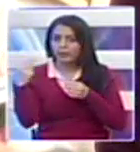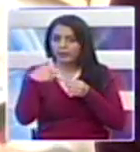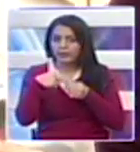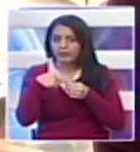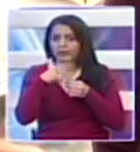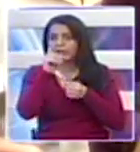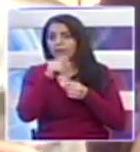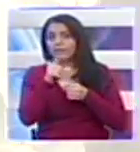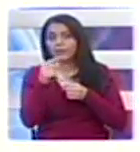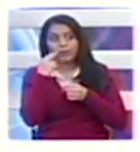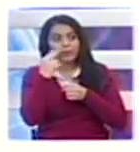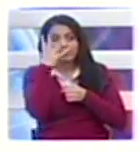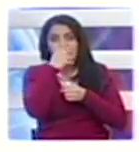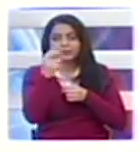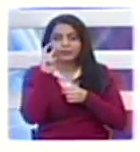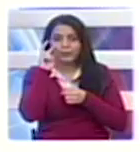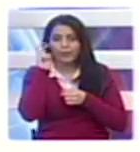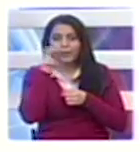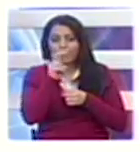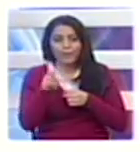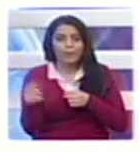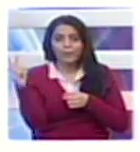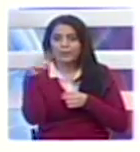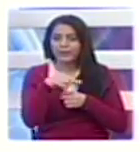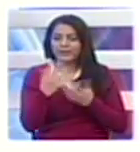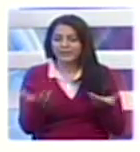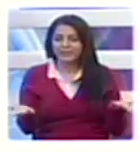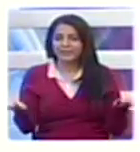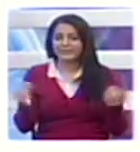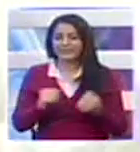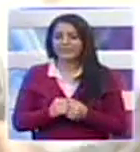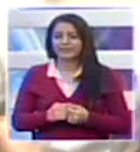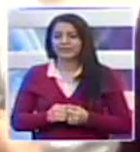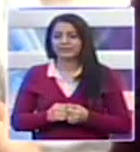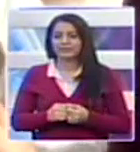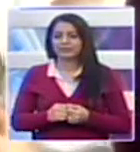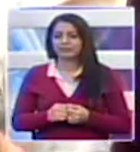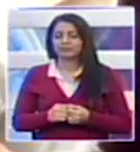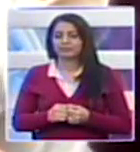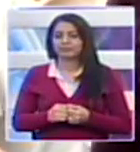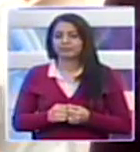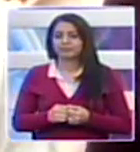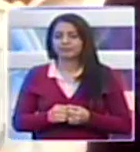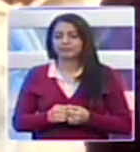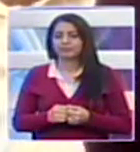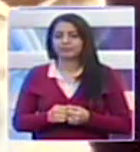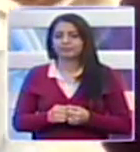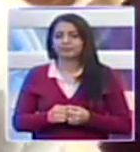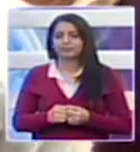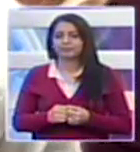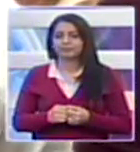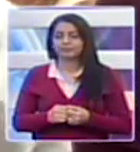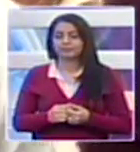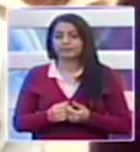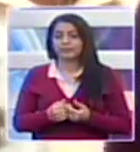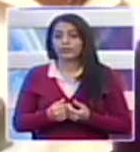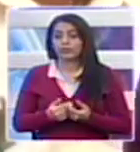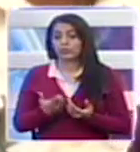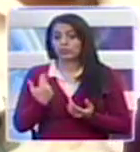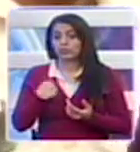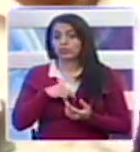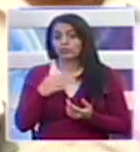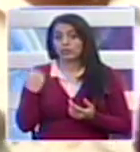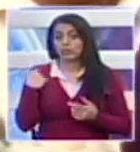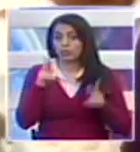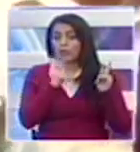turismo trae más empleo. Señaló que estos trabajos estaban dentro del plan municipal. Son objeto de reconstrucción por parte nuestra. Se trata de ciudades